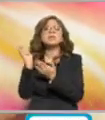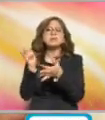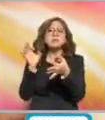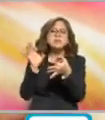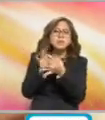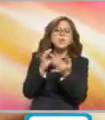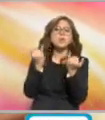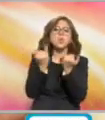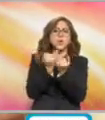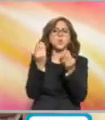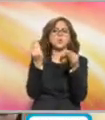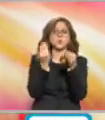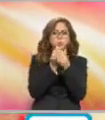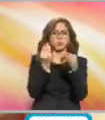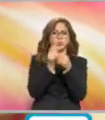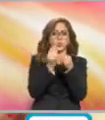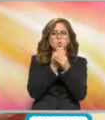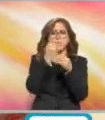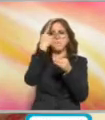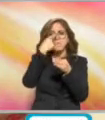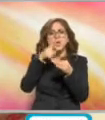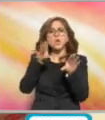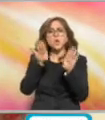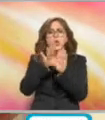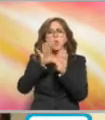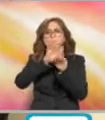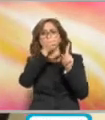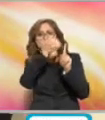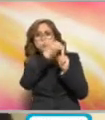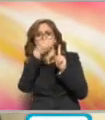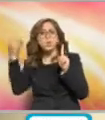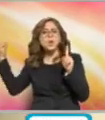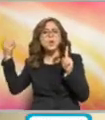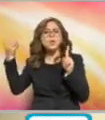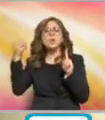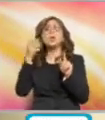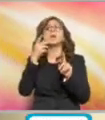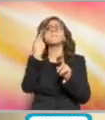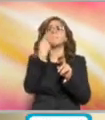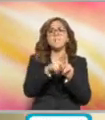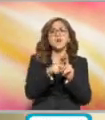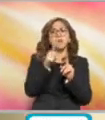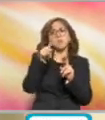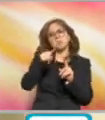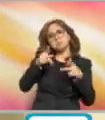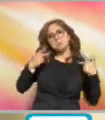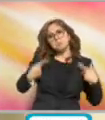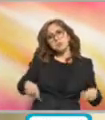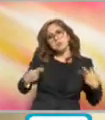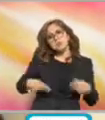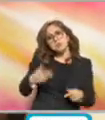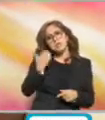tomó un curso especializado de wedding planner. Y, por ejemplo, cualquier persona que le